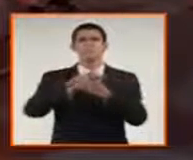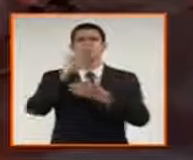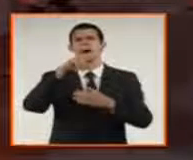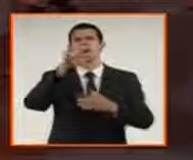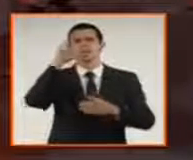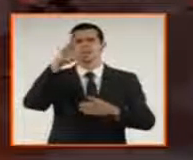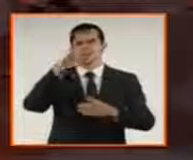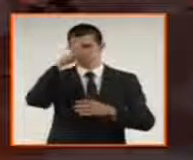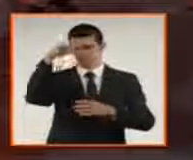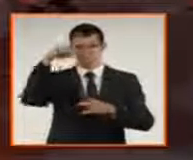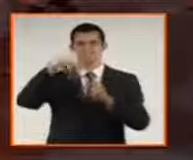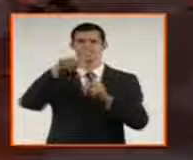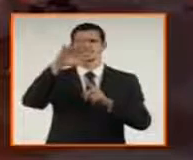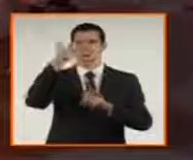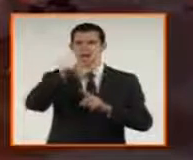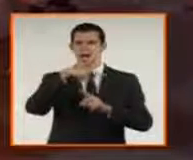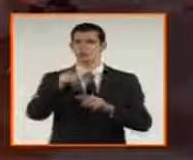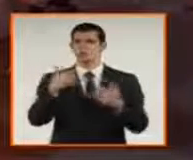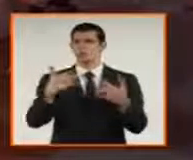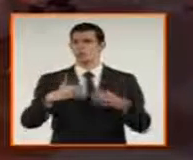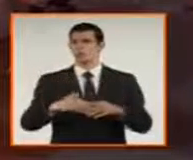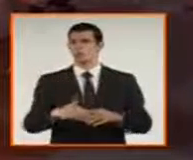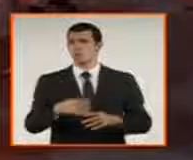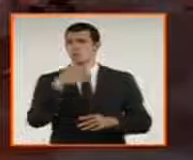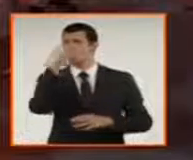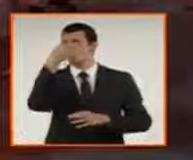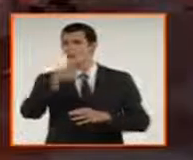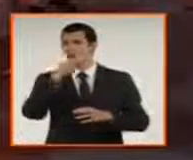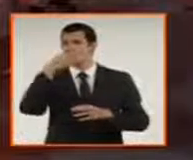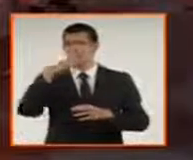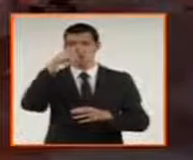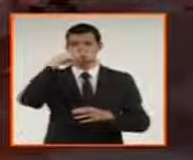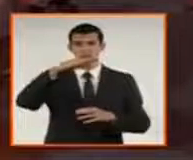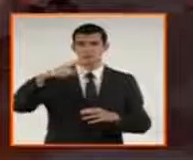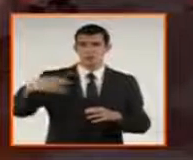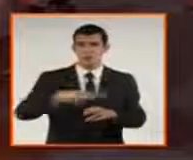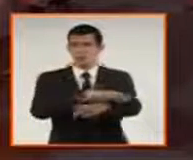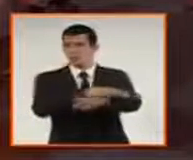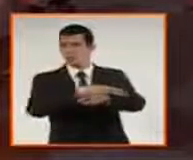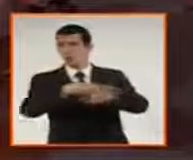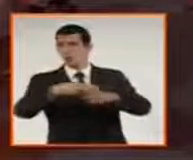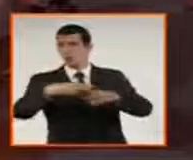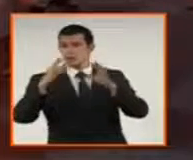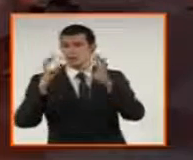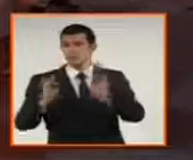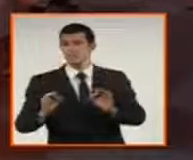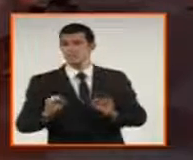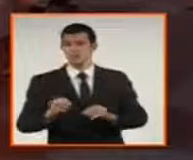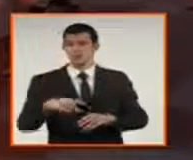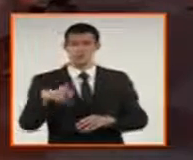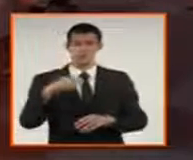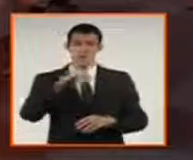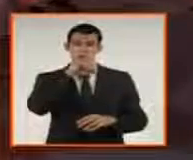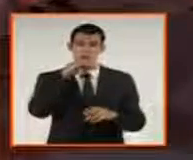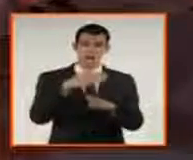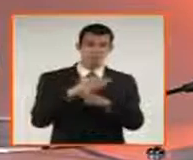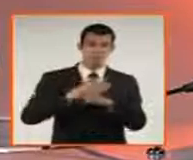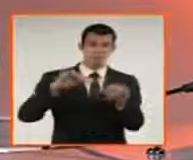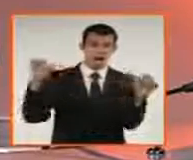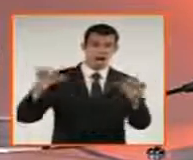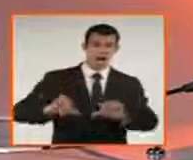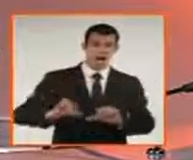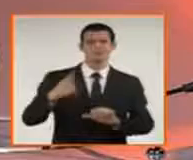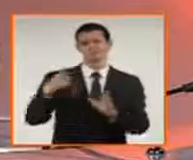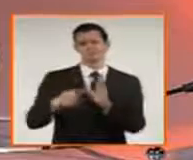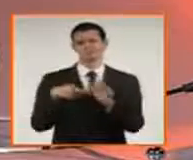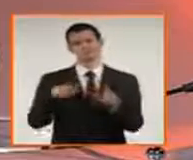que en la historia posiblemente debe haber habido muchas más madrastras buenas que malas, pero la historia, los cuentos